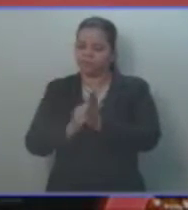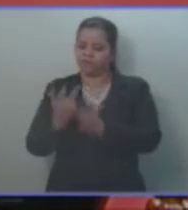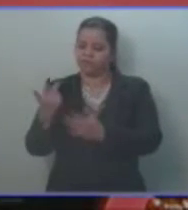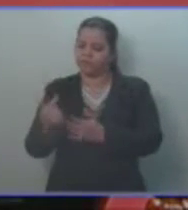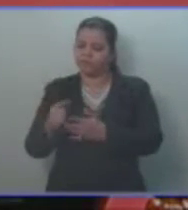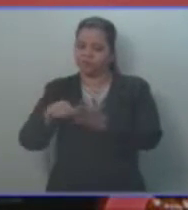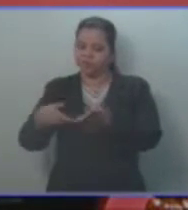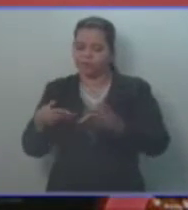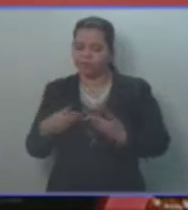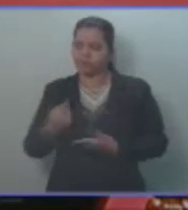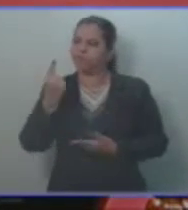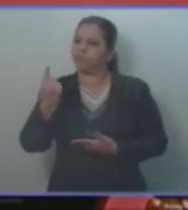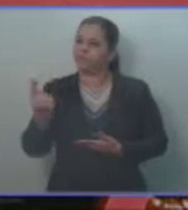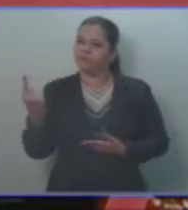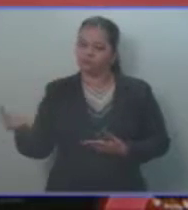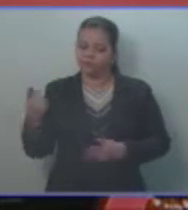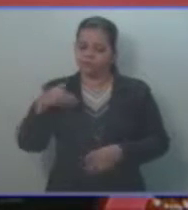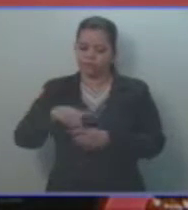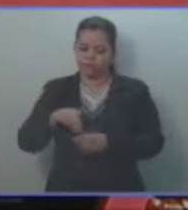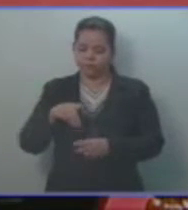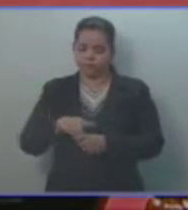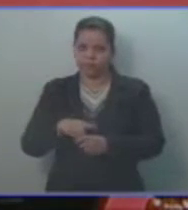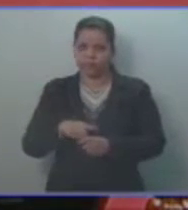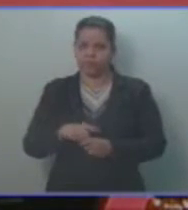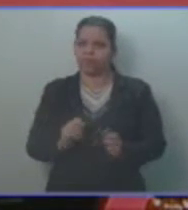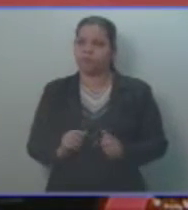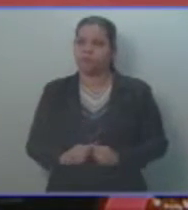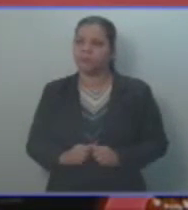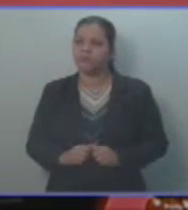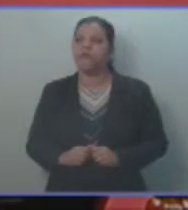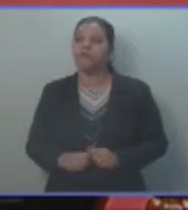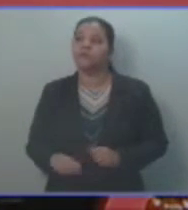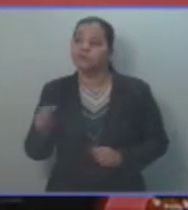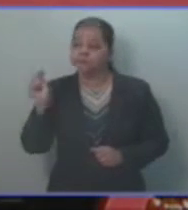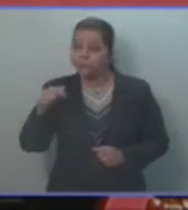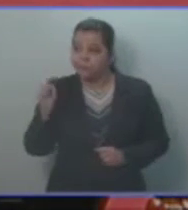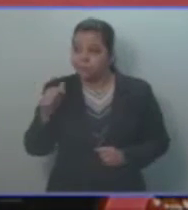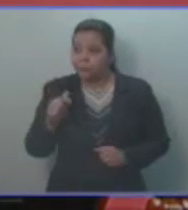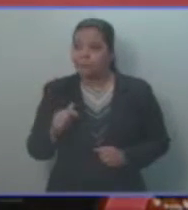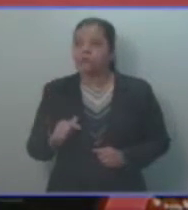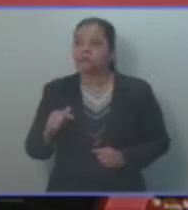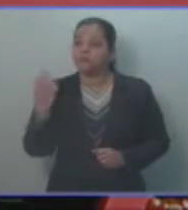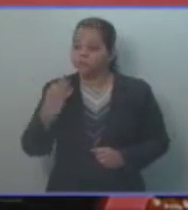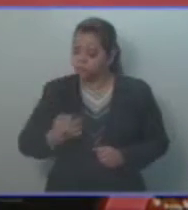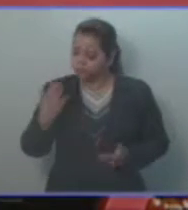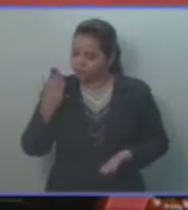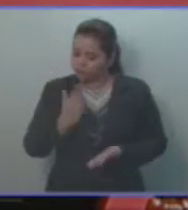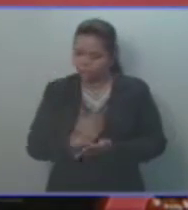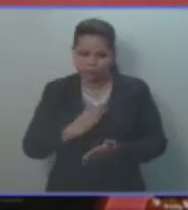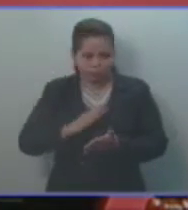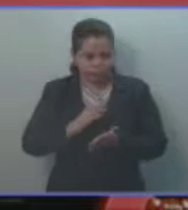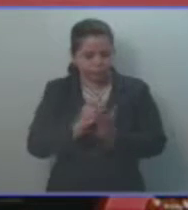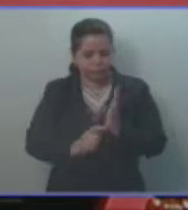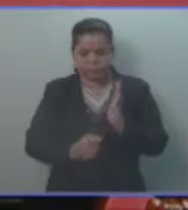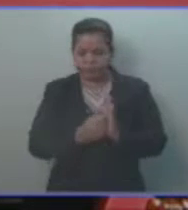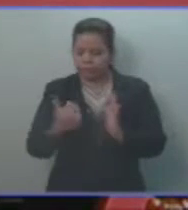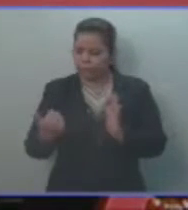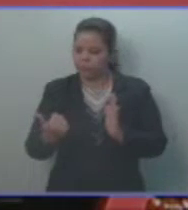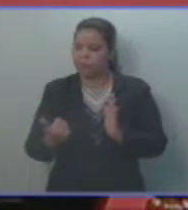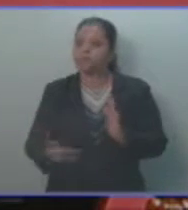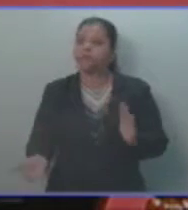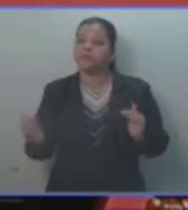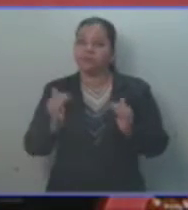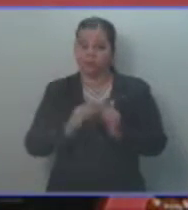con Discapacidad de Naciones Unidas, por lo que también deberían eliminarse. Pero además,